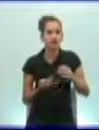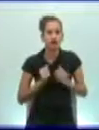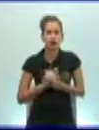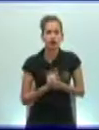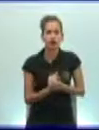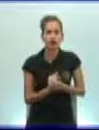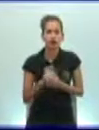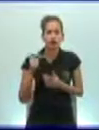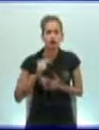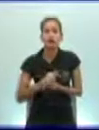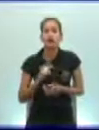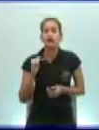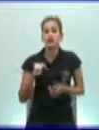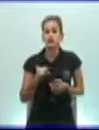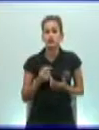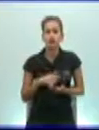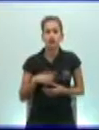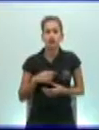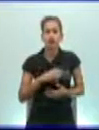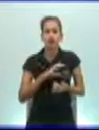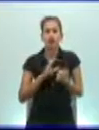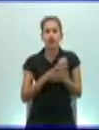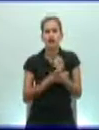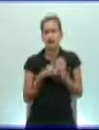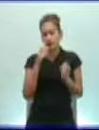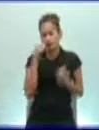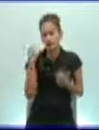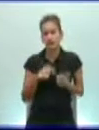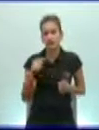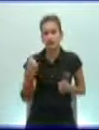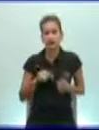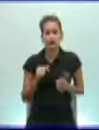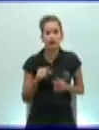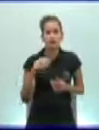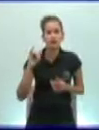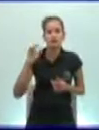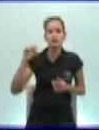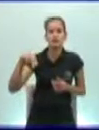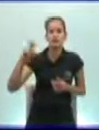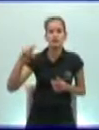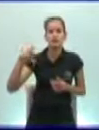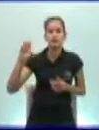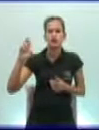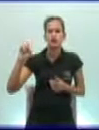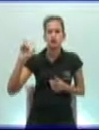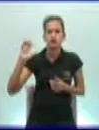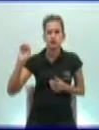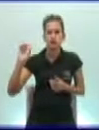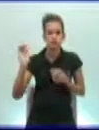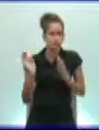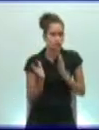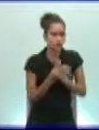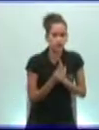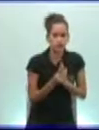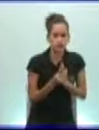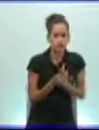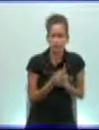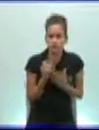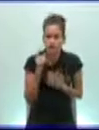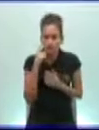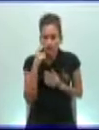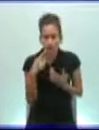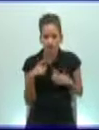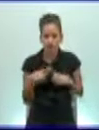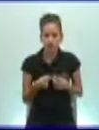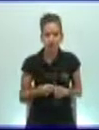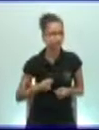Ramón, el esclavo del ingenio, se escapó del barracón. Se escapó porque el mayoral castigaba a todas horas,